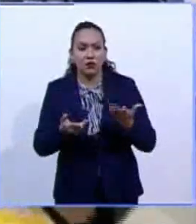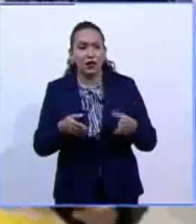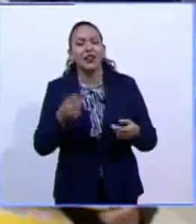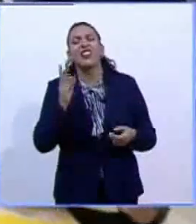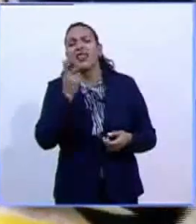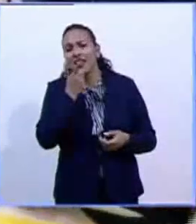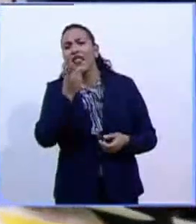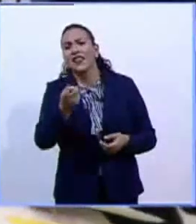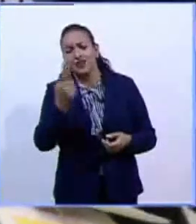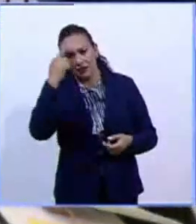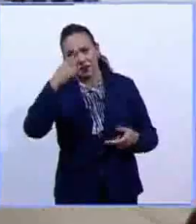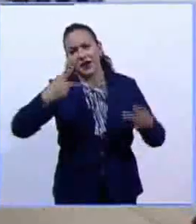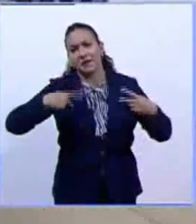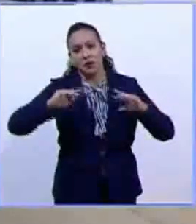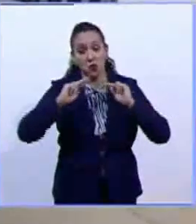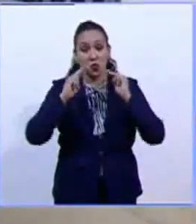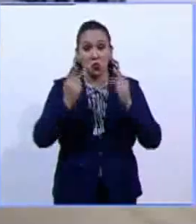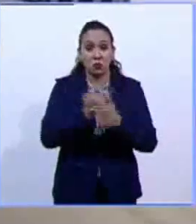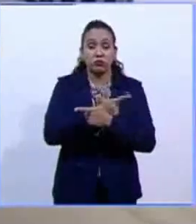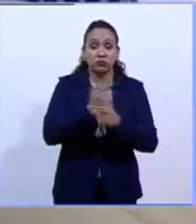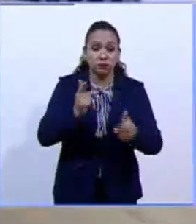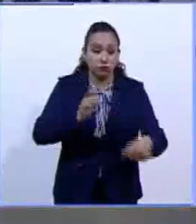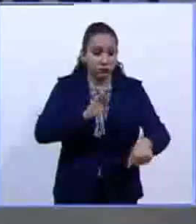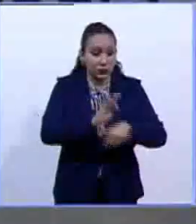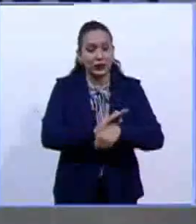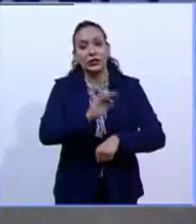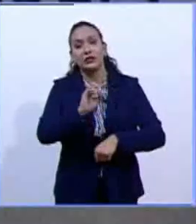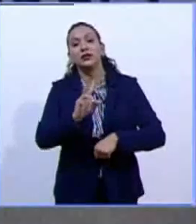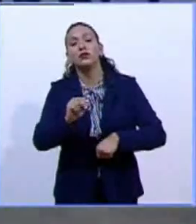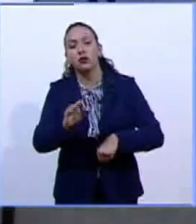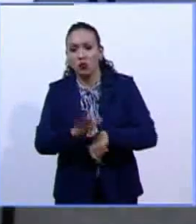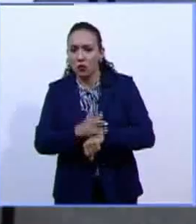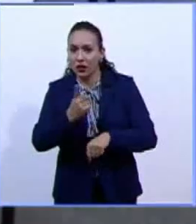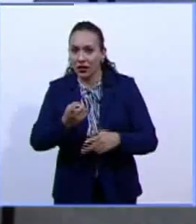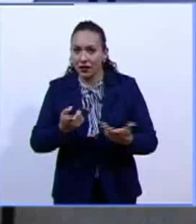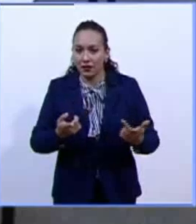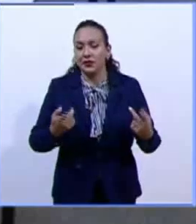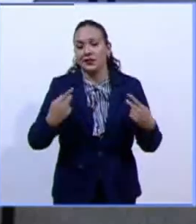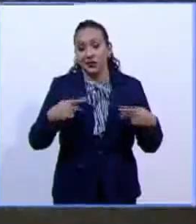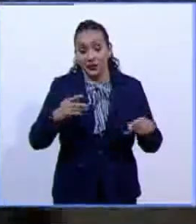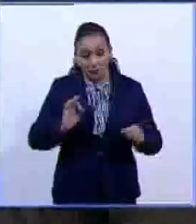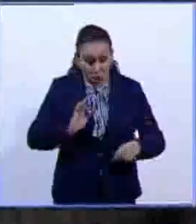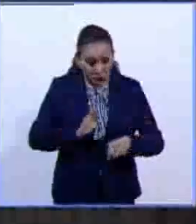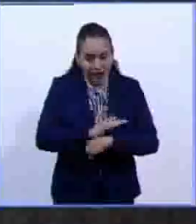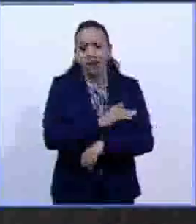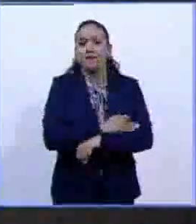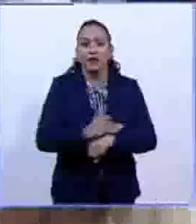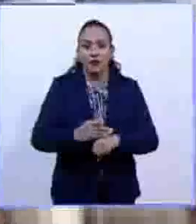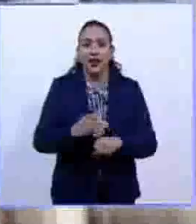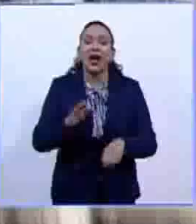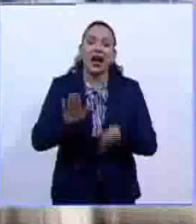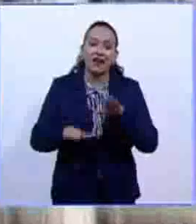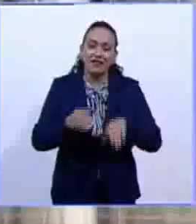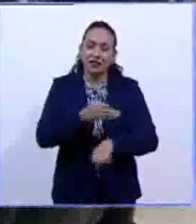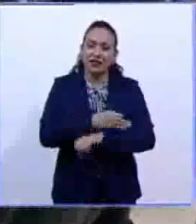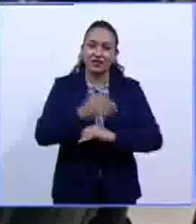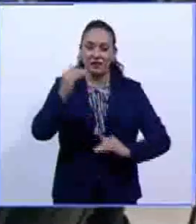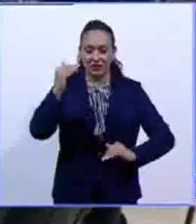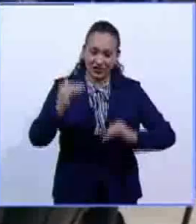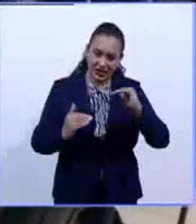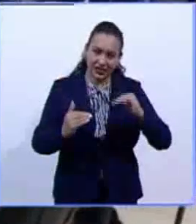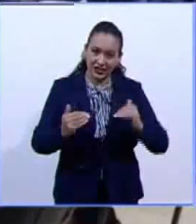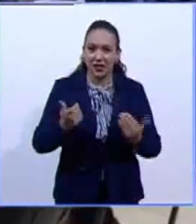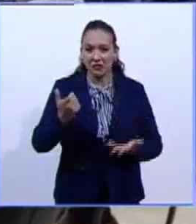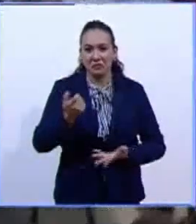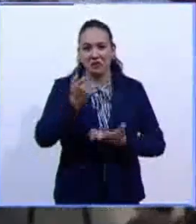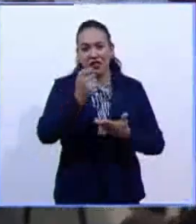la seguridad social y reflexionar sobre cómo estas decisiones contribuyen a contrarrestar desigualdades materiales. Se